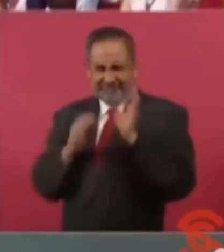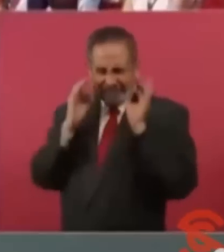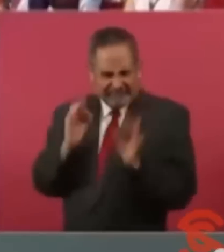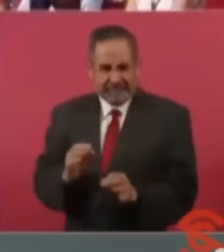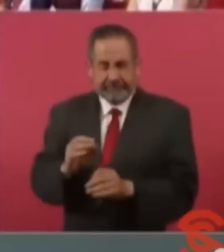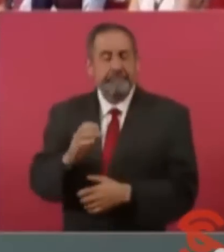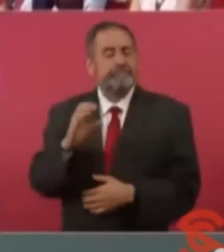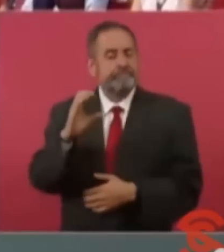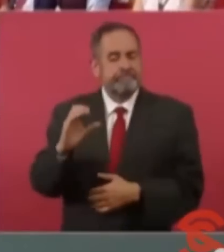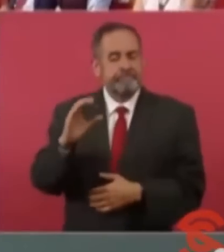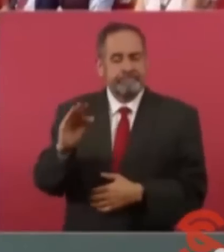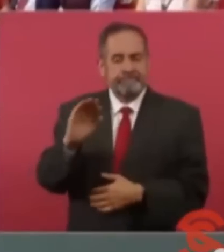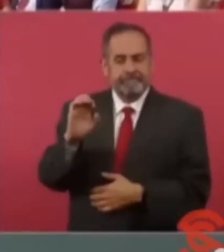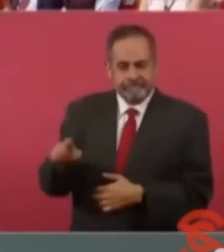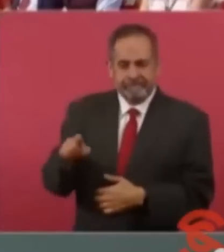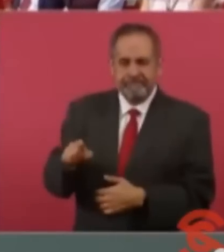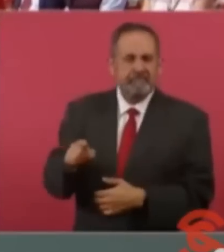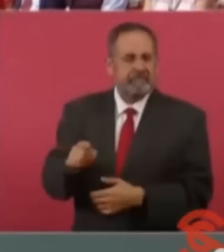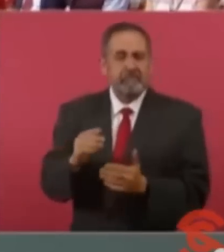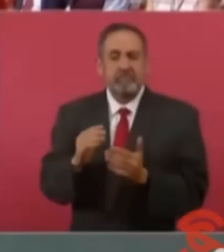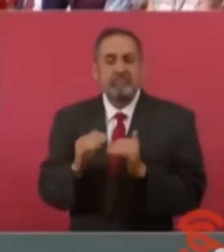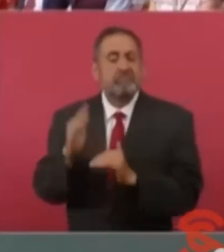Federal pasará de producir